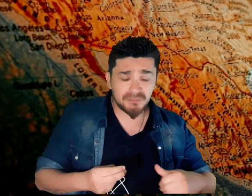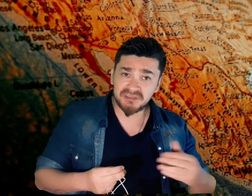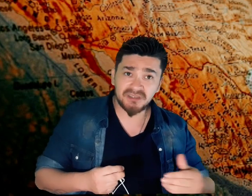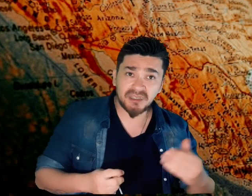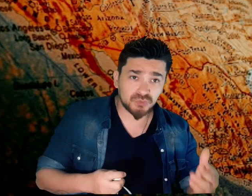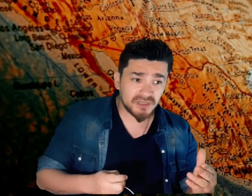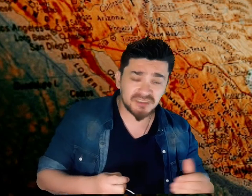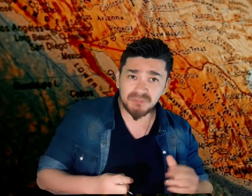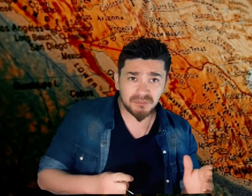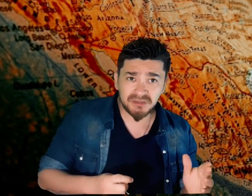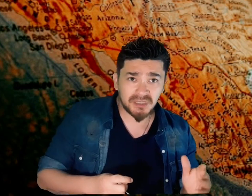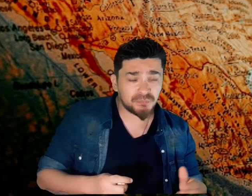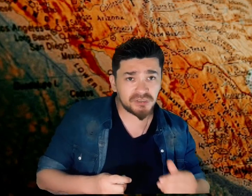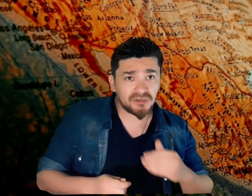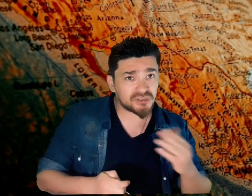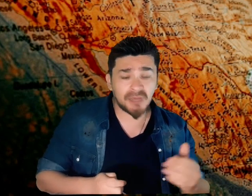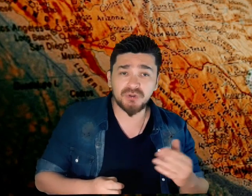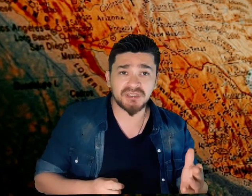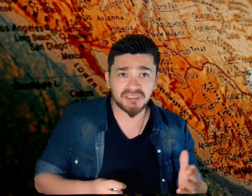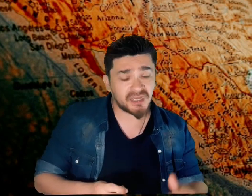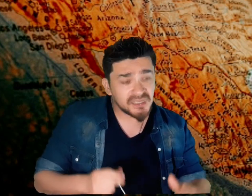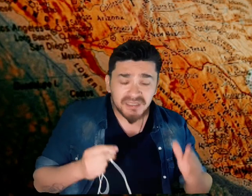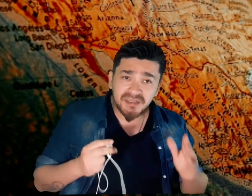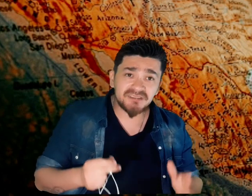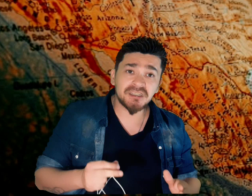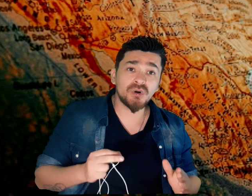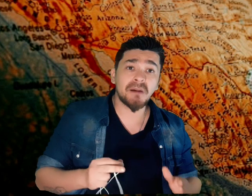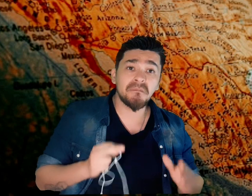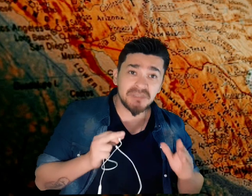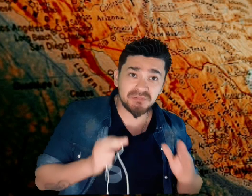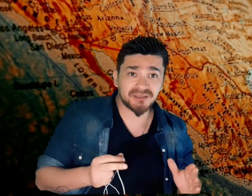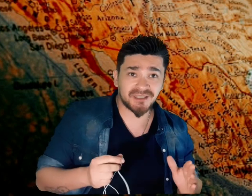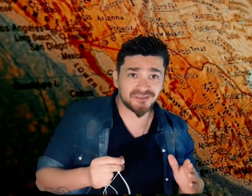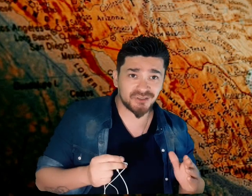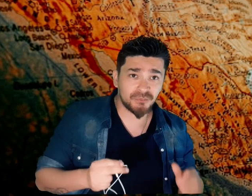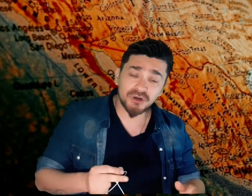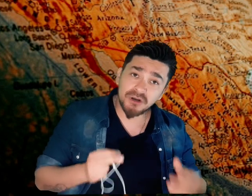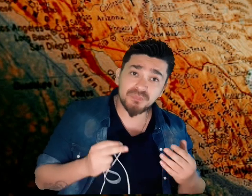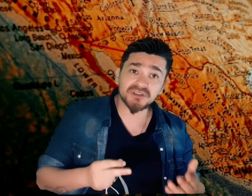veces critican al presidente actual simplemente por ideología política. Y ahí se equivocan